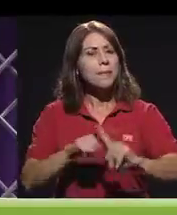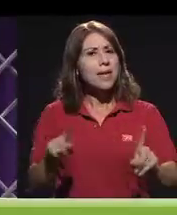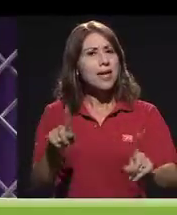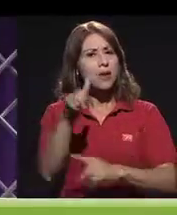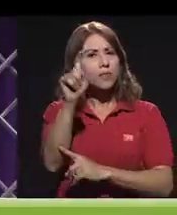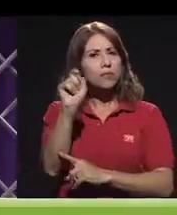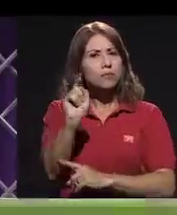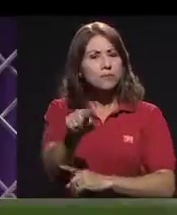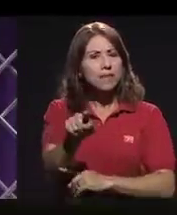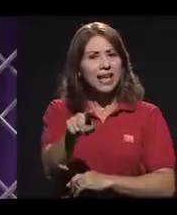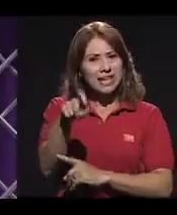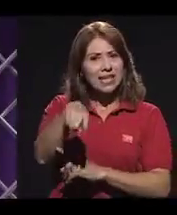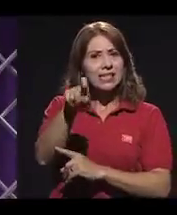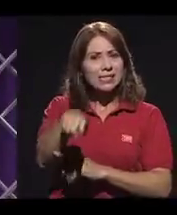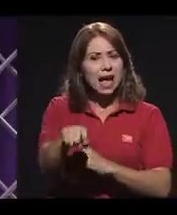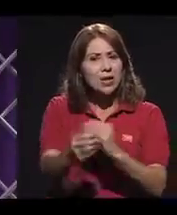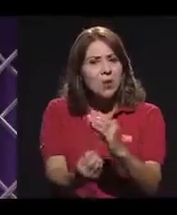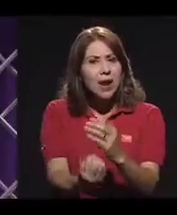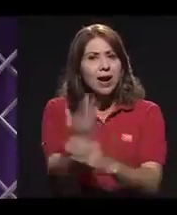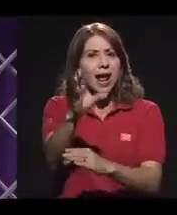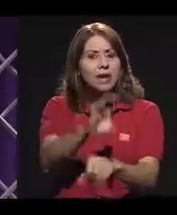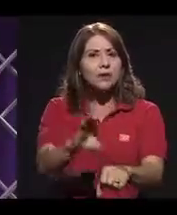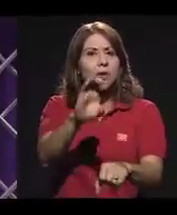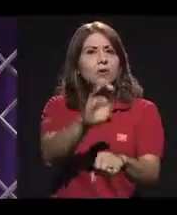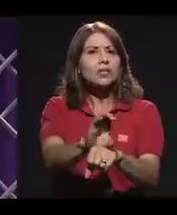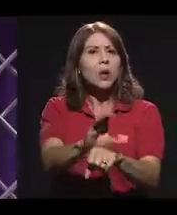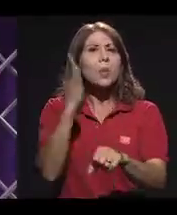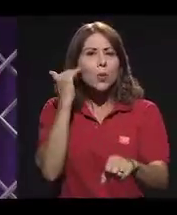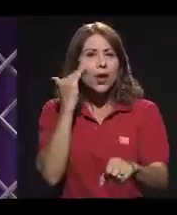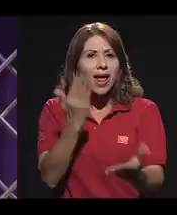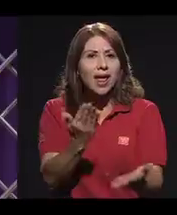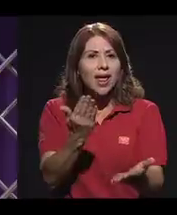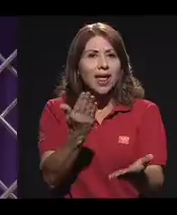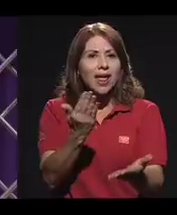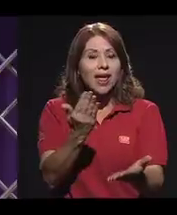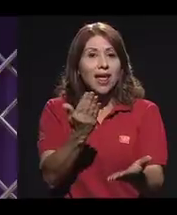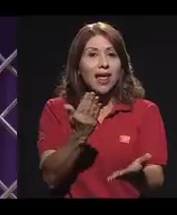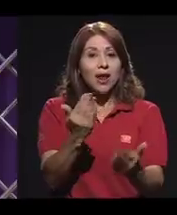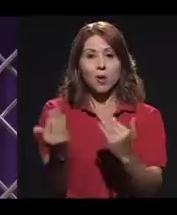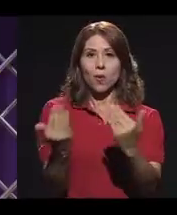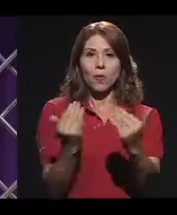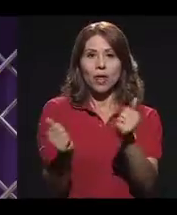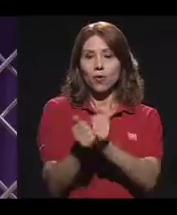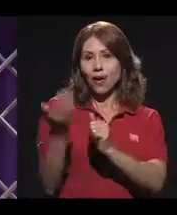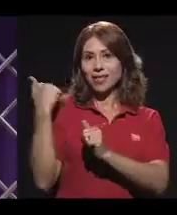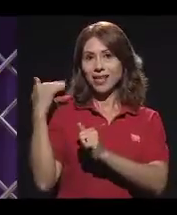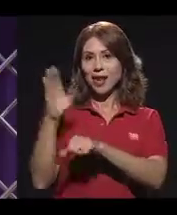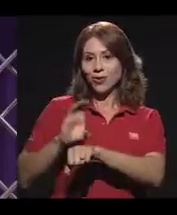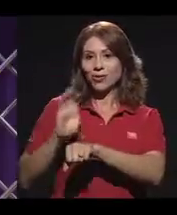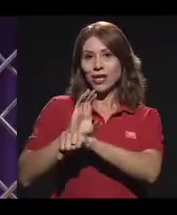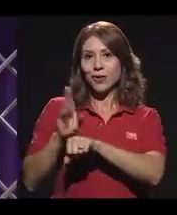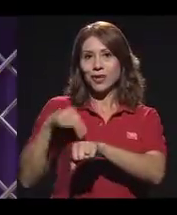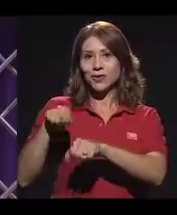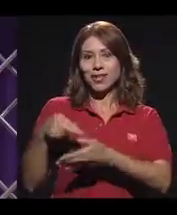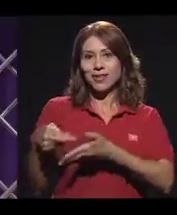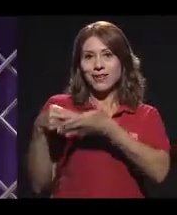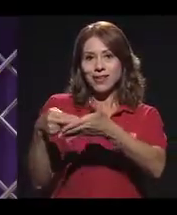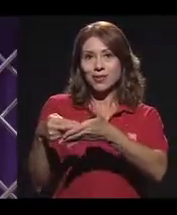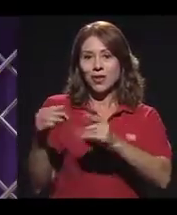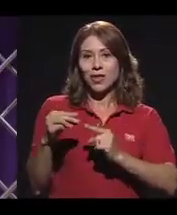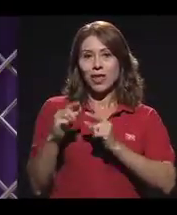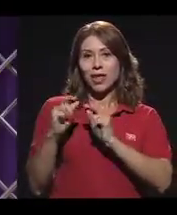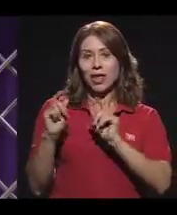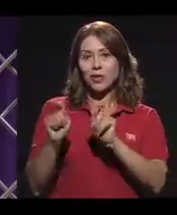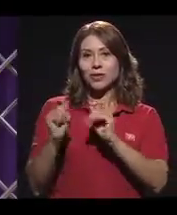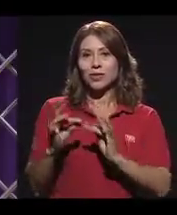pero ¿por qué era necesario la creación de ese consejo? ¿Qué cambia con respecto al anterior Consejo Nacional de Rehabilitación y Educación Especial? No es solo un cambio